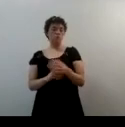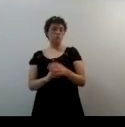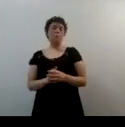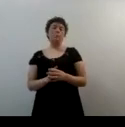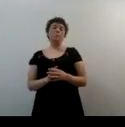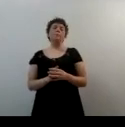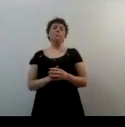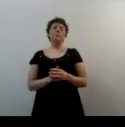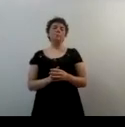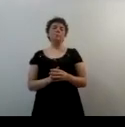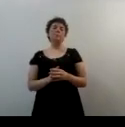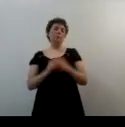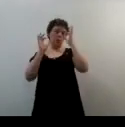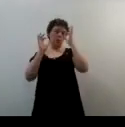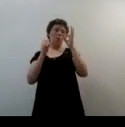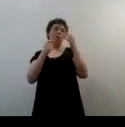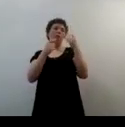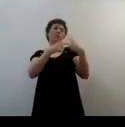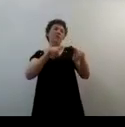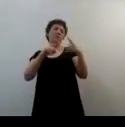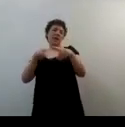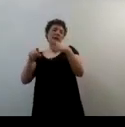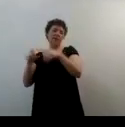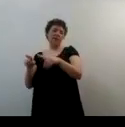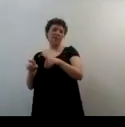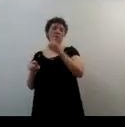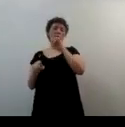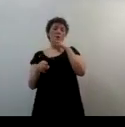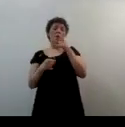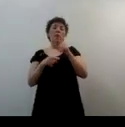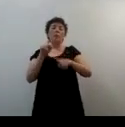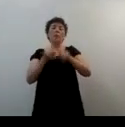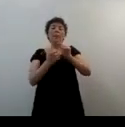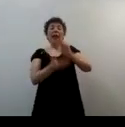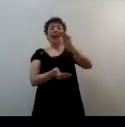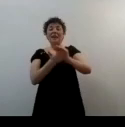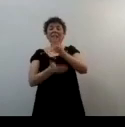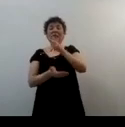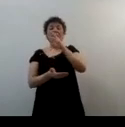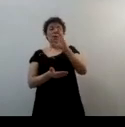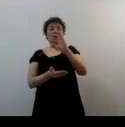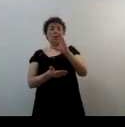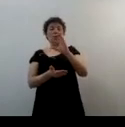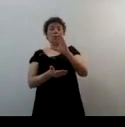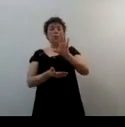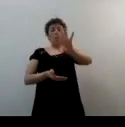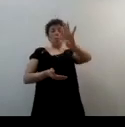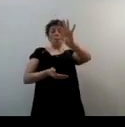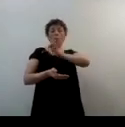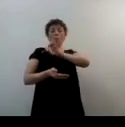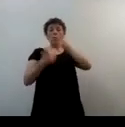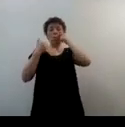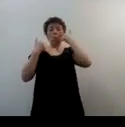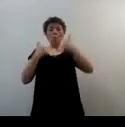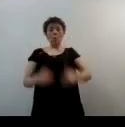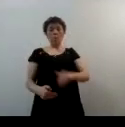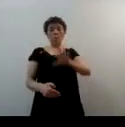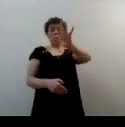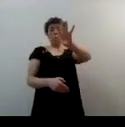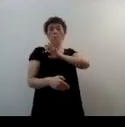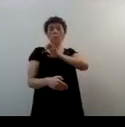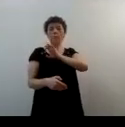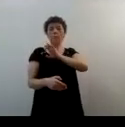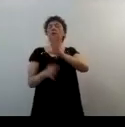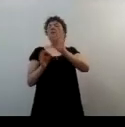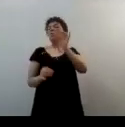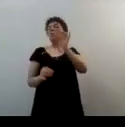Y obviamente hay diferencias respecto a cómo esa cantidad de carbohidrato pasa a nuestro cuerpo. Y os sonará, imagino,